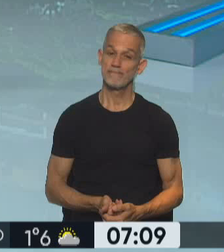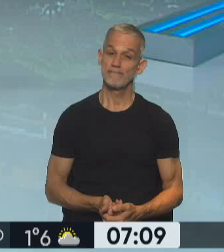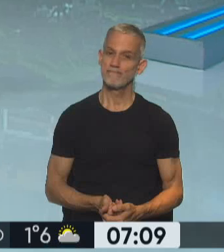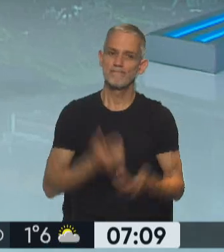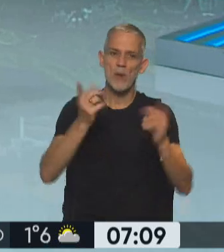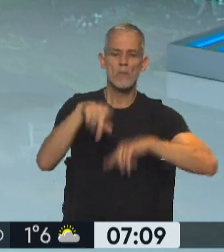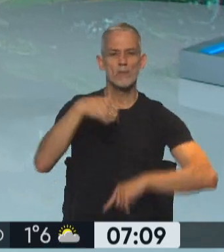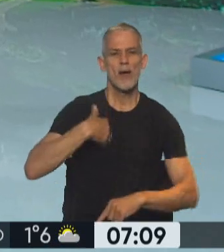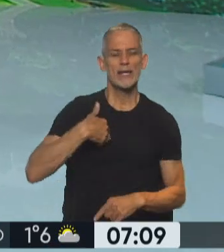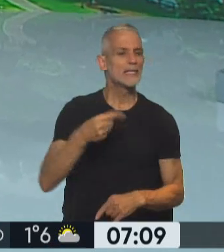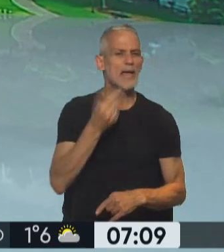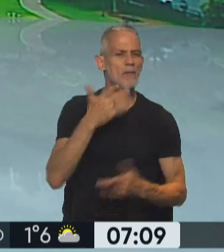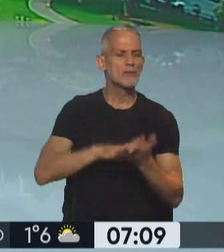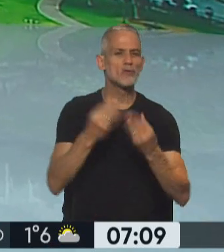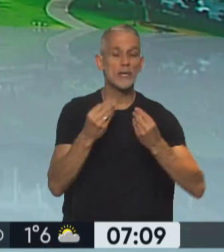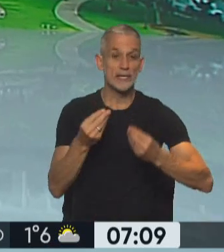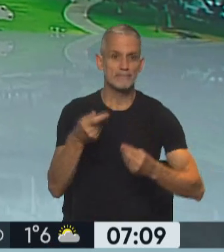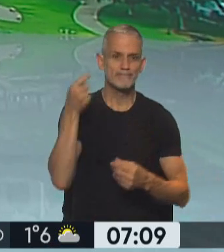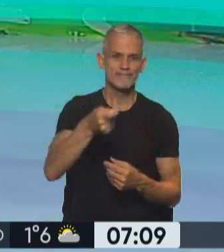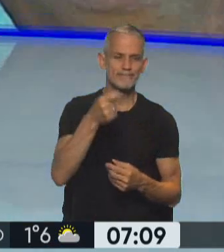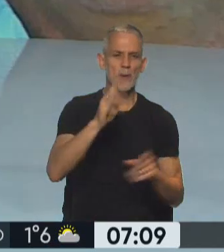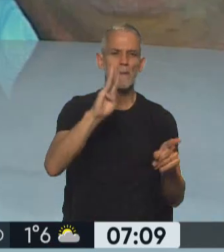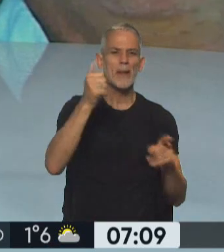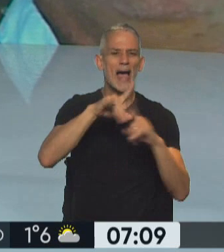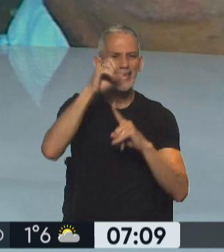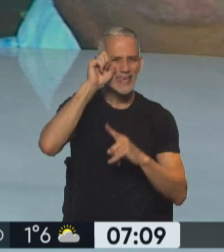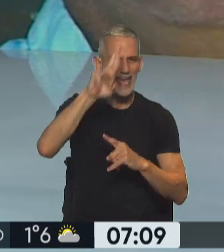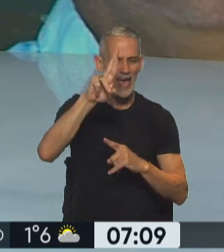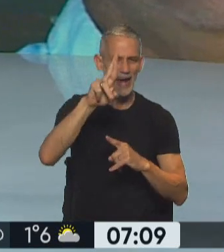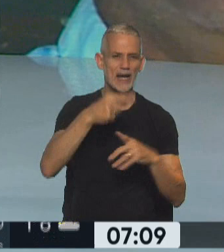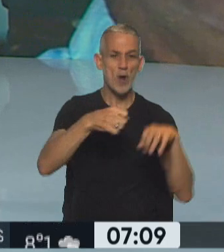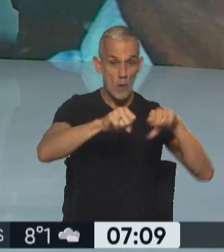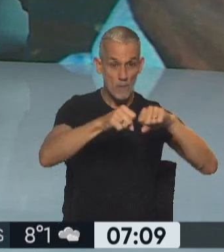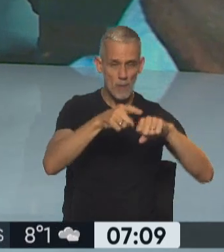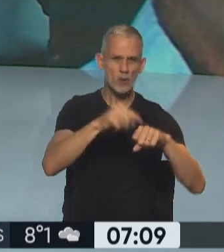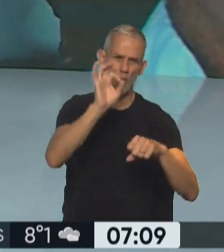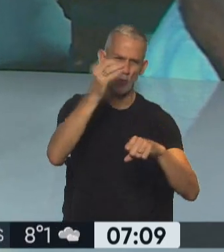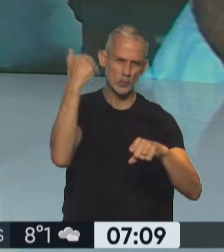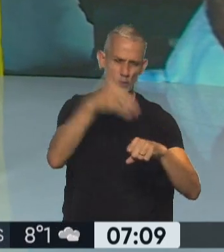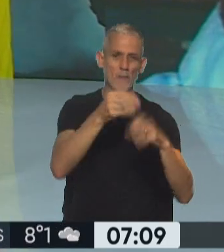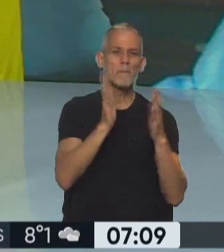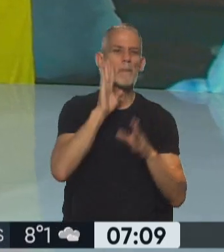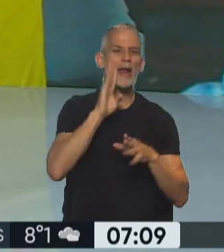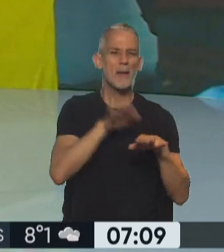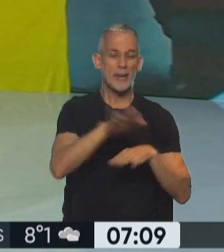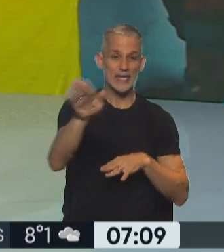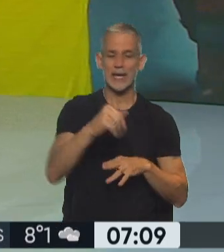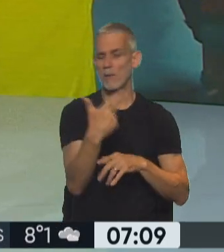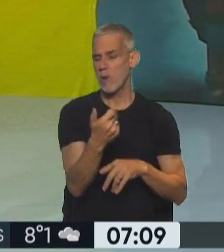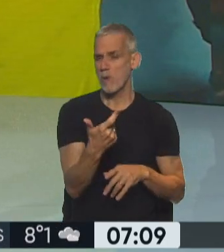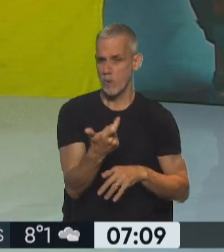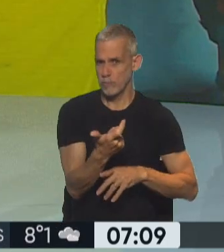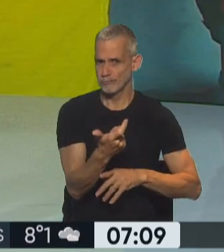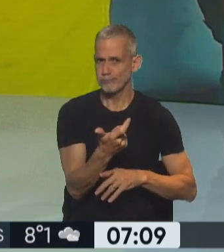Y regresamos a nuestro país para hablar del asesinato de blaquier el empresario que se desplazaba en moto A fines de octubre por la Panamericana y que recibió disparos